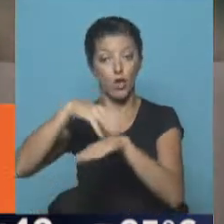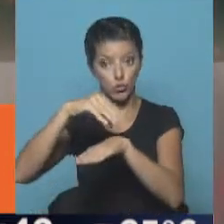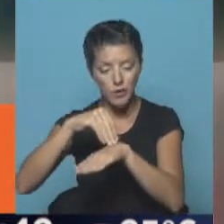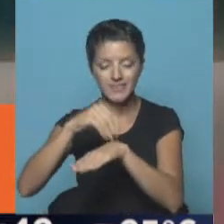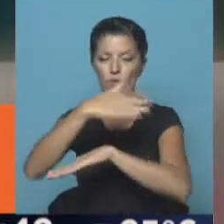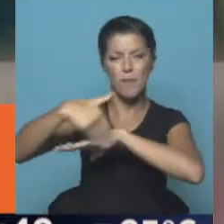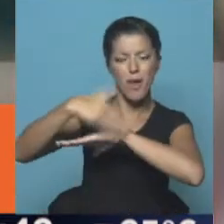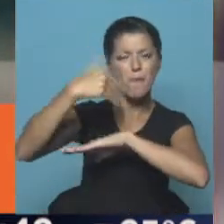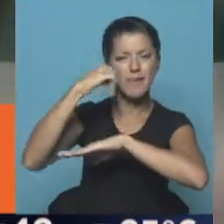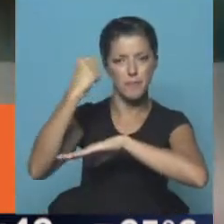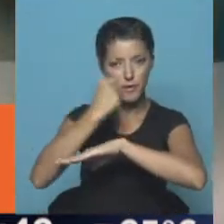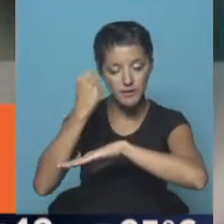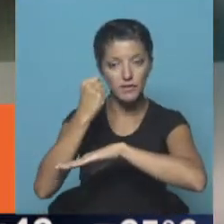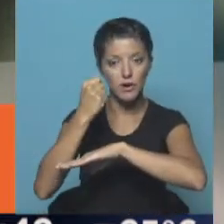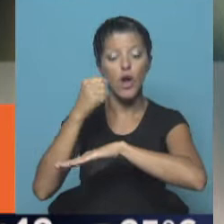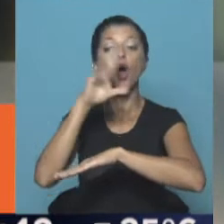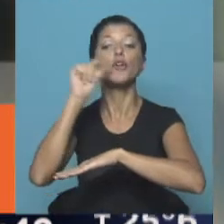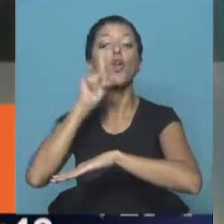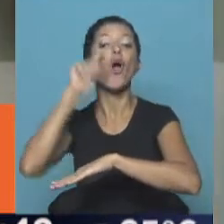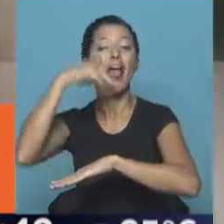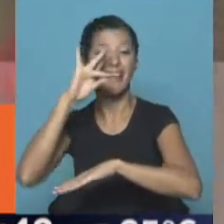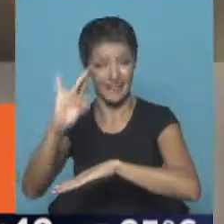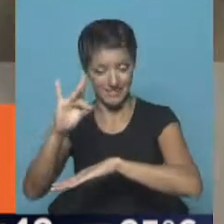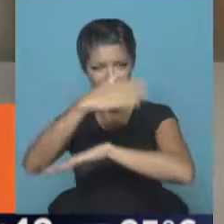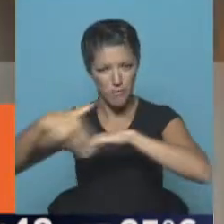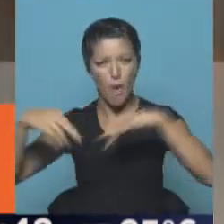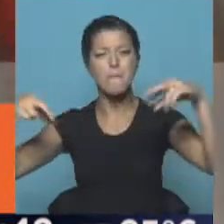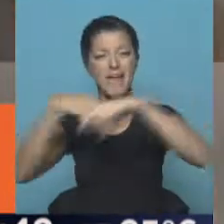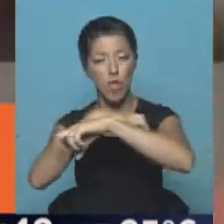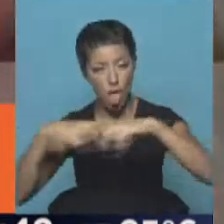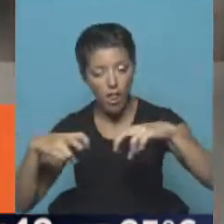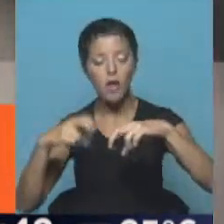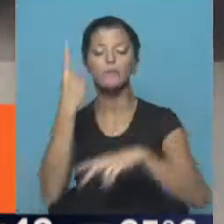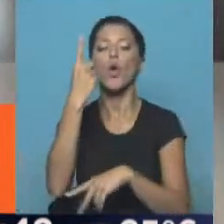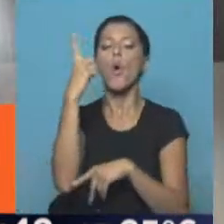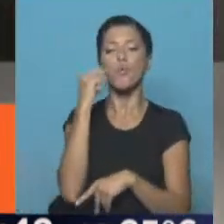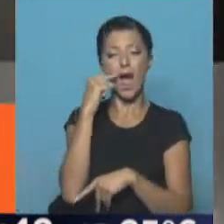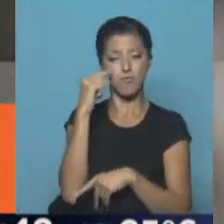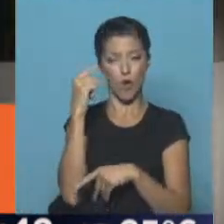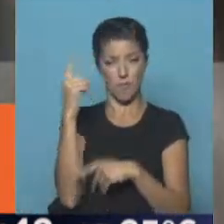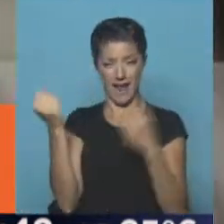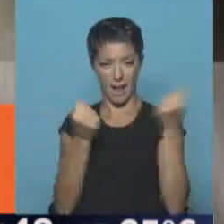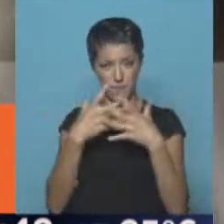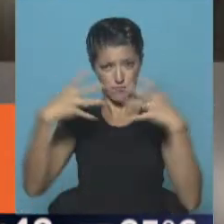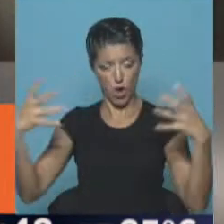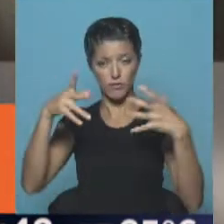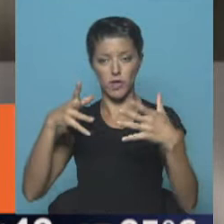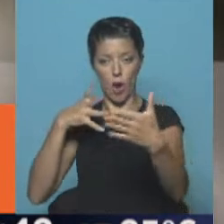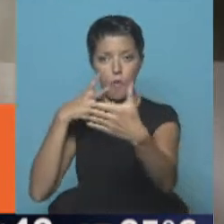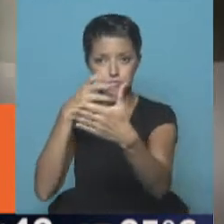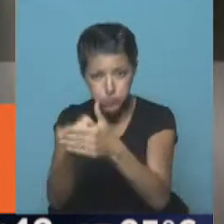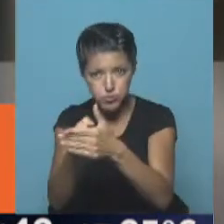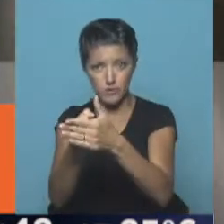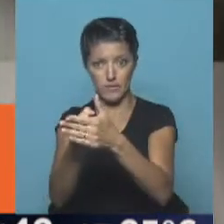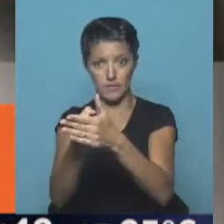la Drottninggatan, que es la calle principal, que es peatonal, en donde un camión atropelló a una multitud en esa peatonal